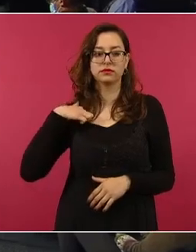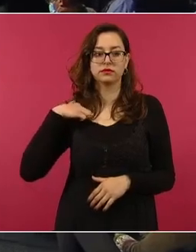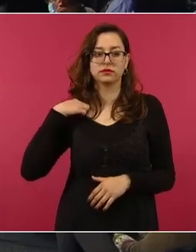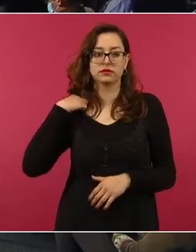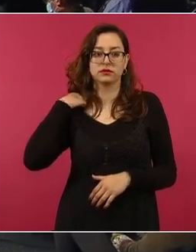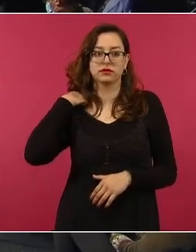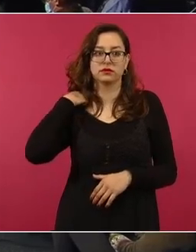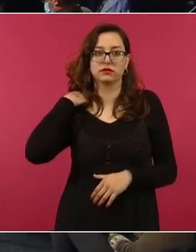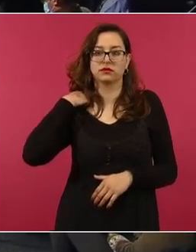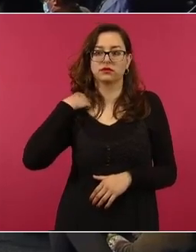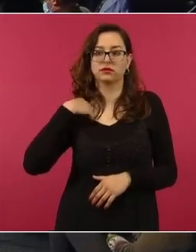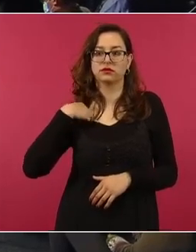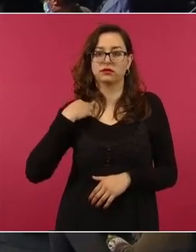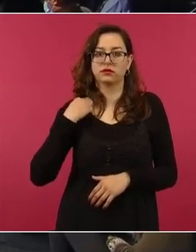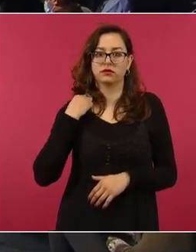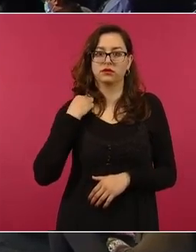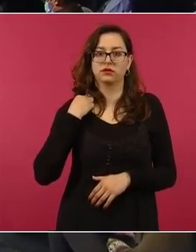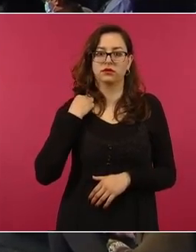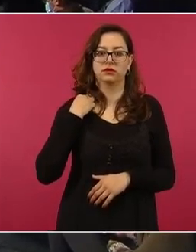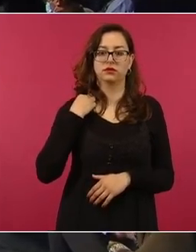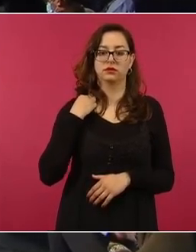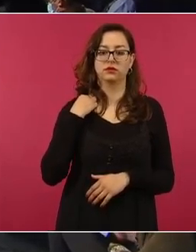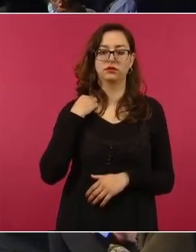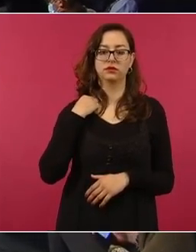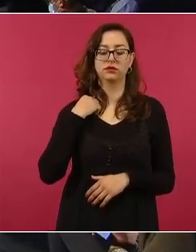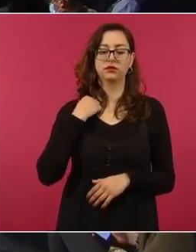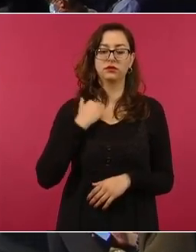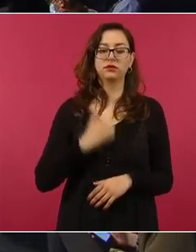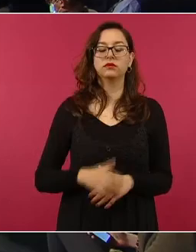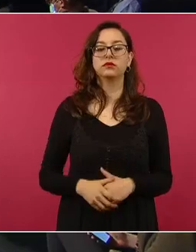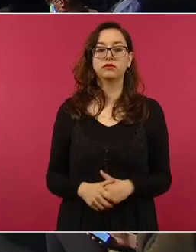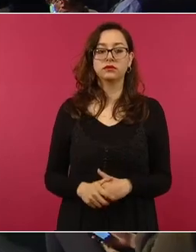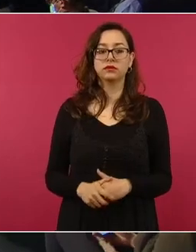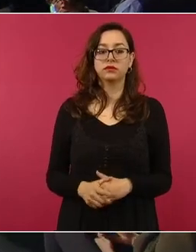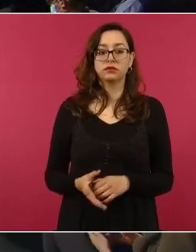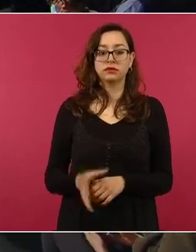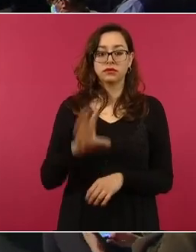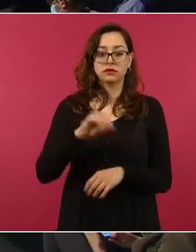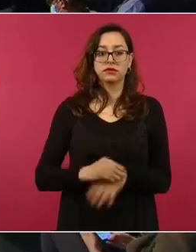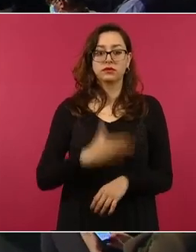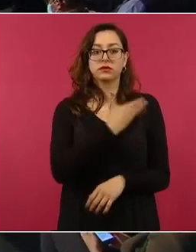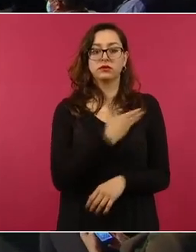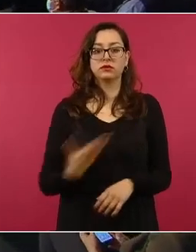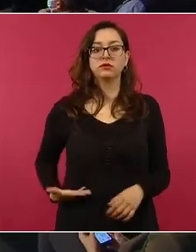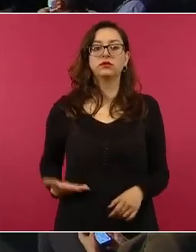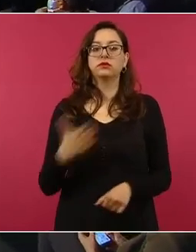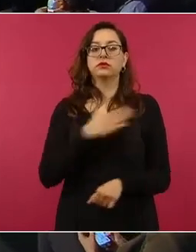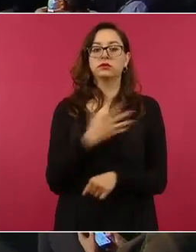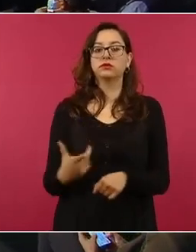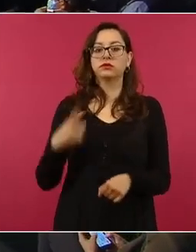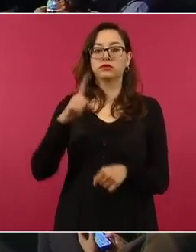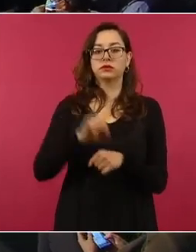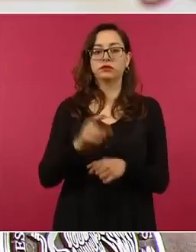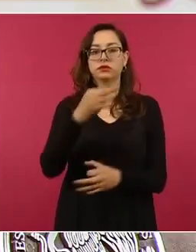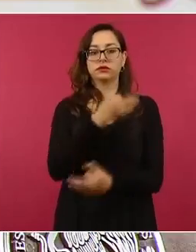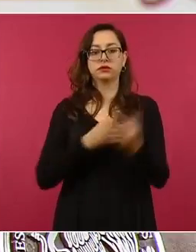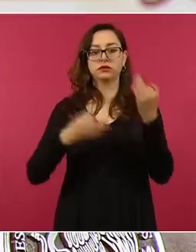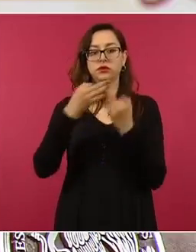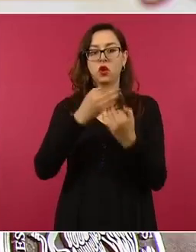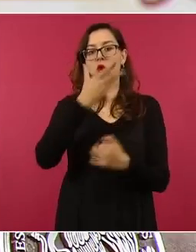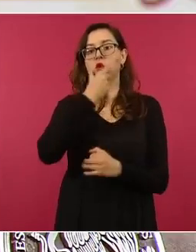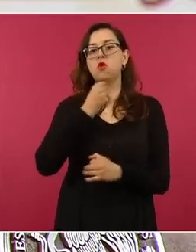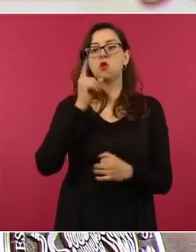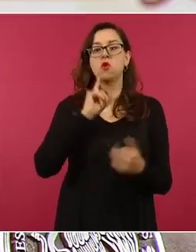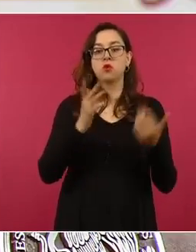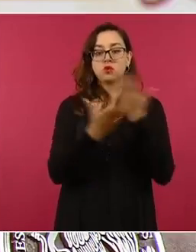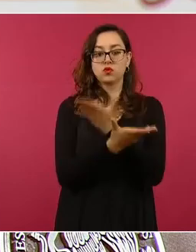Con su permiso, señor presidente, muy buenos días a todas y todos ustedes. Hoy, 27 de